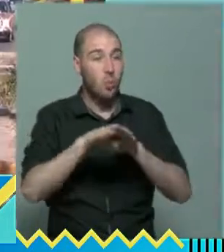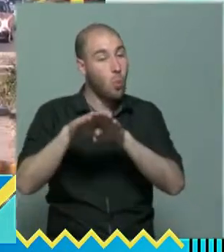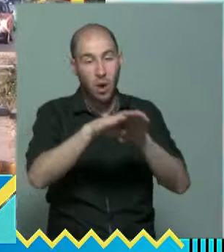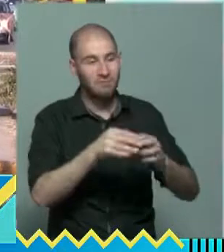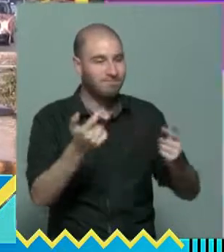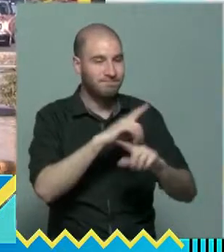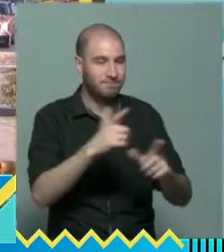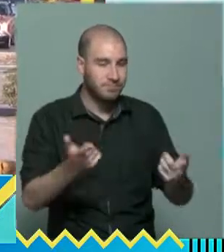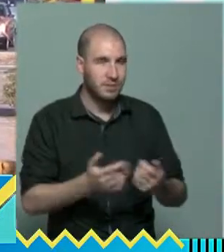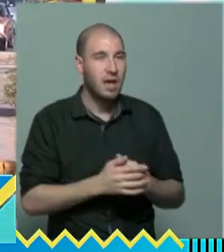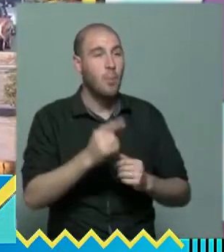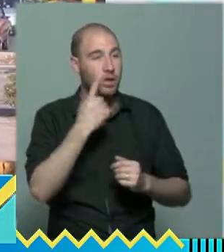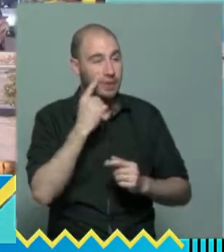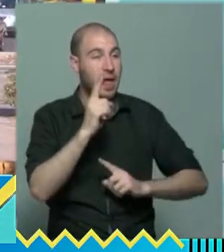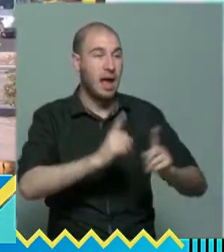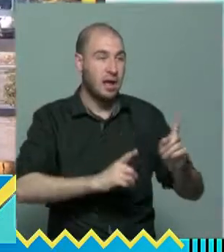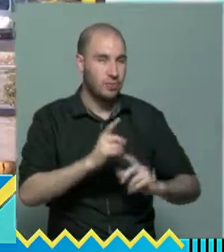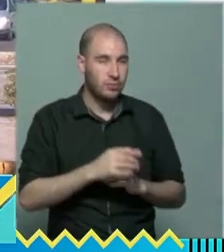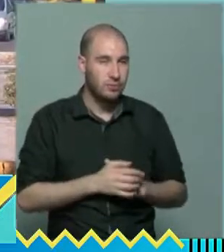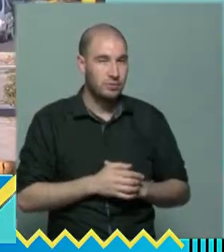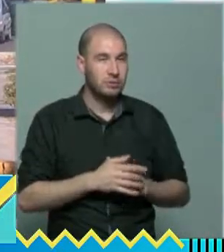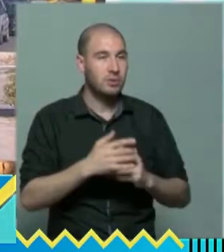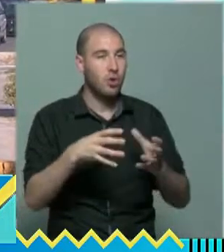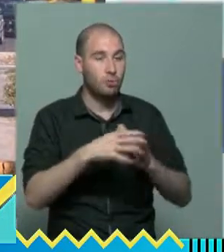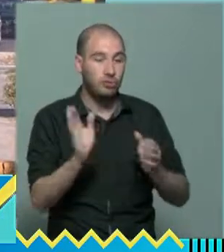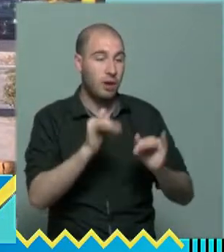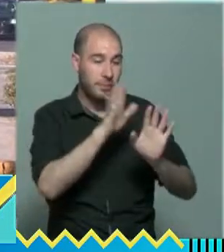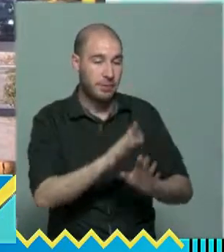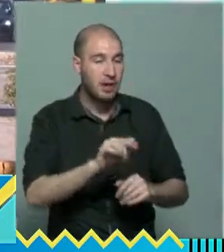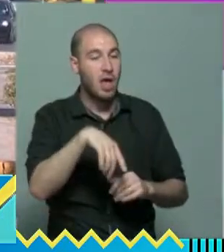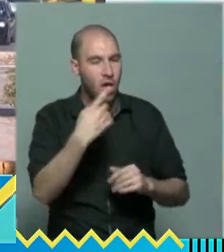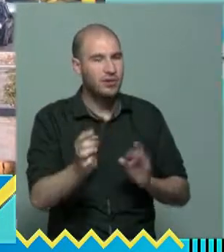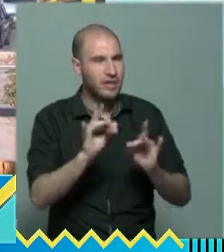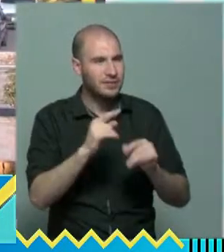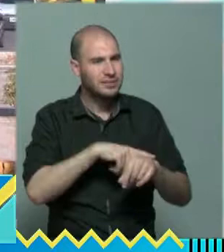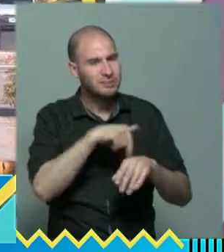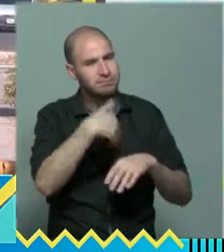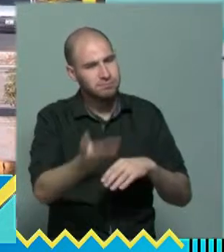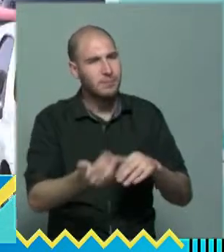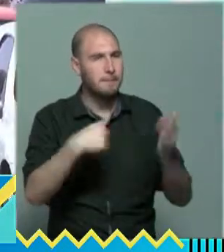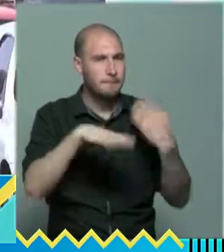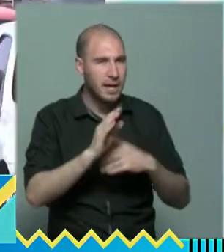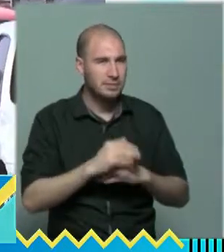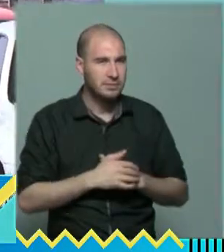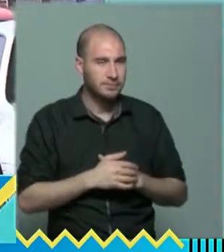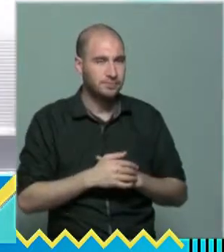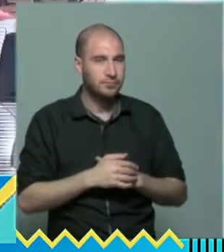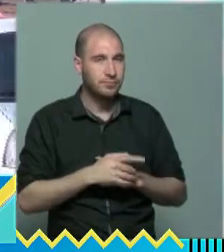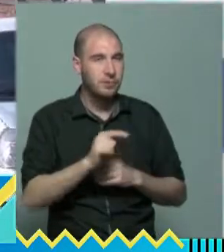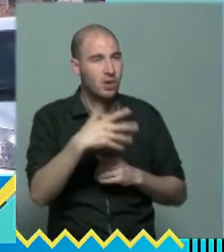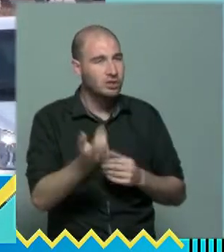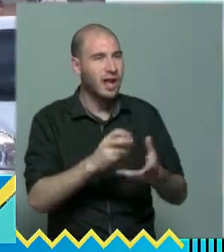condiciones. Evidentemente van a haber algunos municipios que ya tienen todo un esqueleto armado y otros que les va a costar más tiempo poder llegar